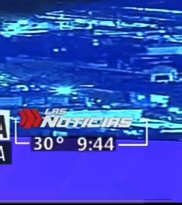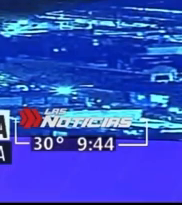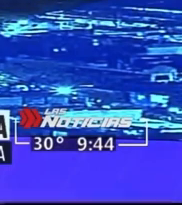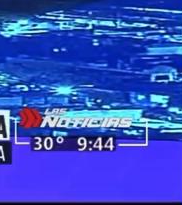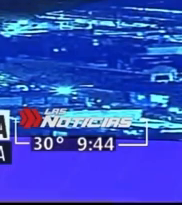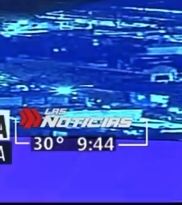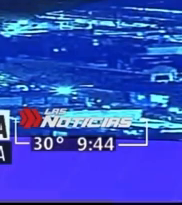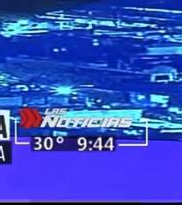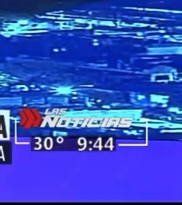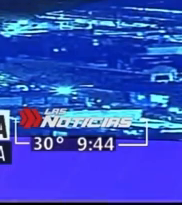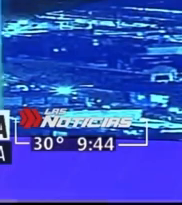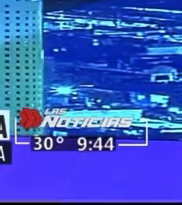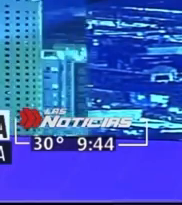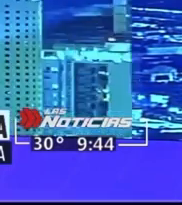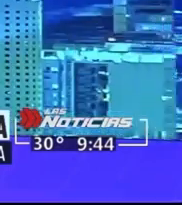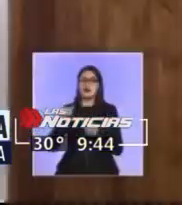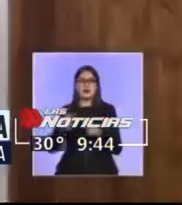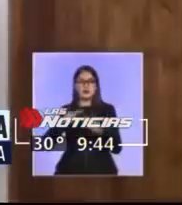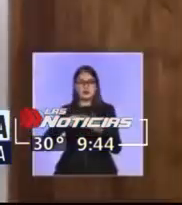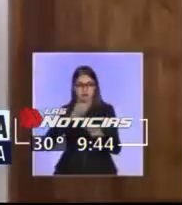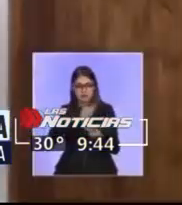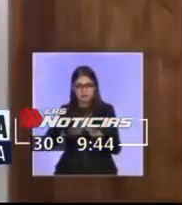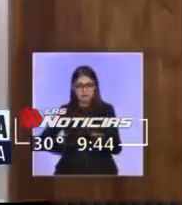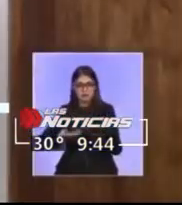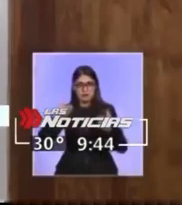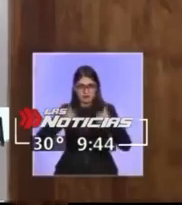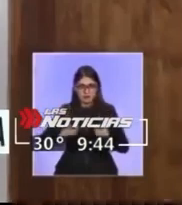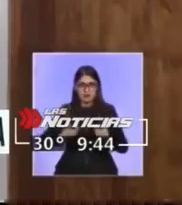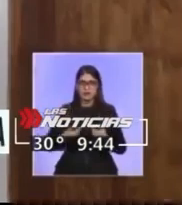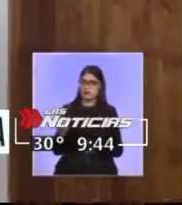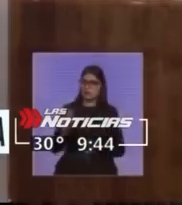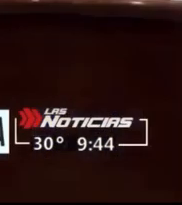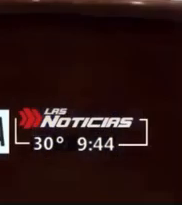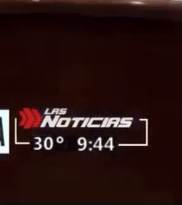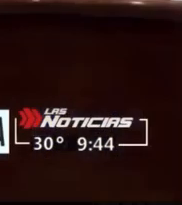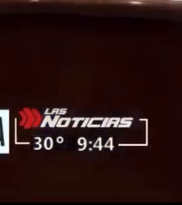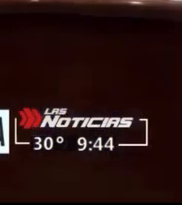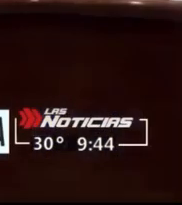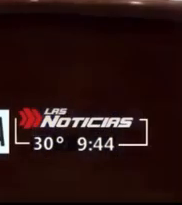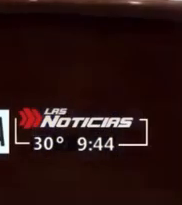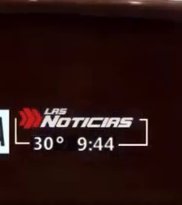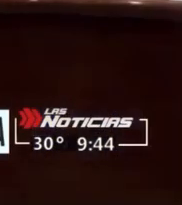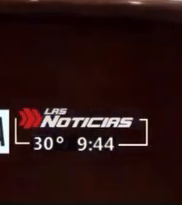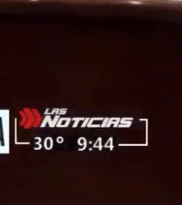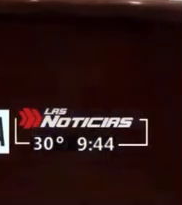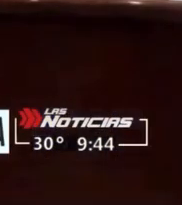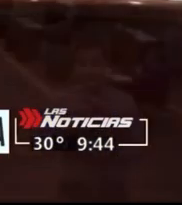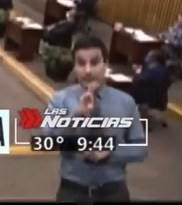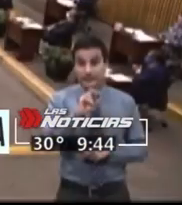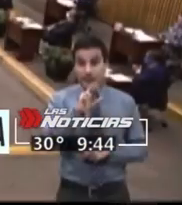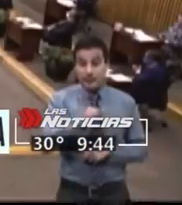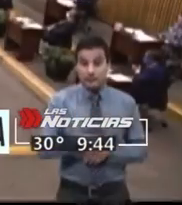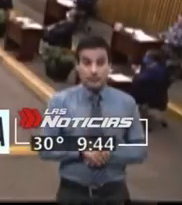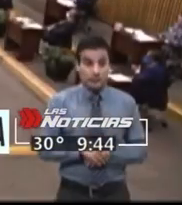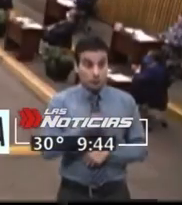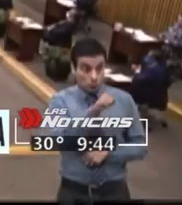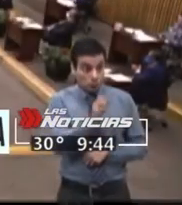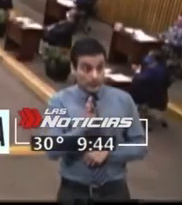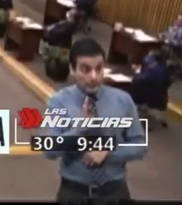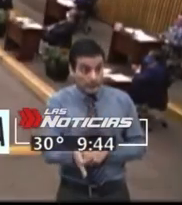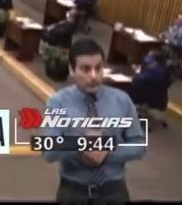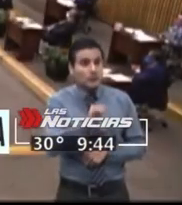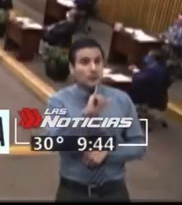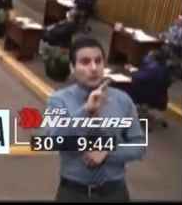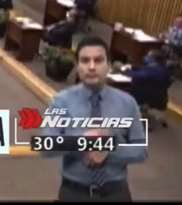pues mira tendríamos que ver porque hay varias varias vertientes una vertiente es que el propio ine de